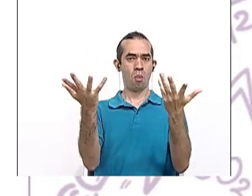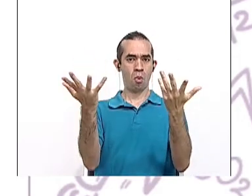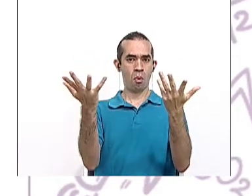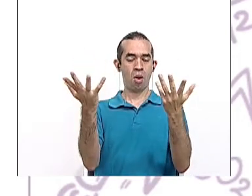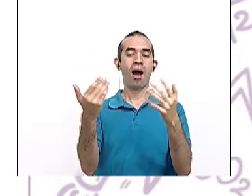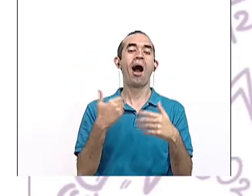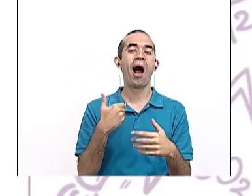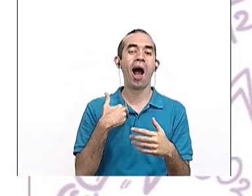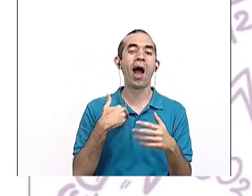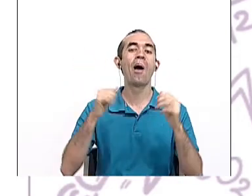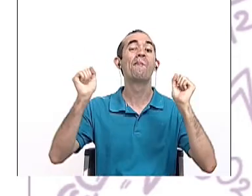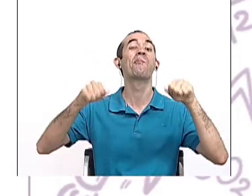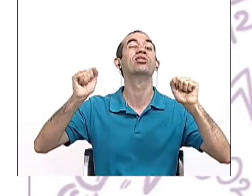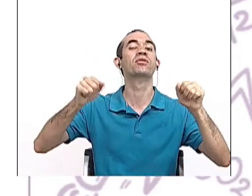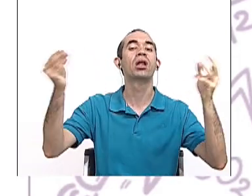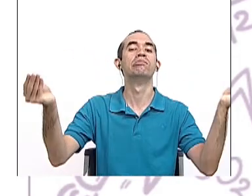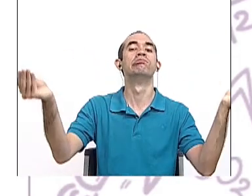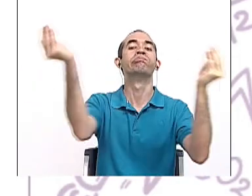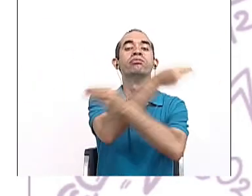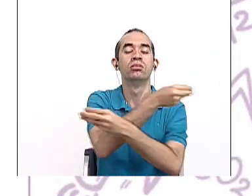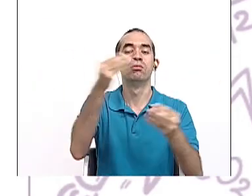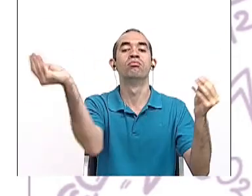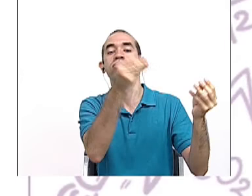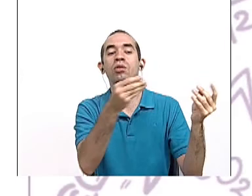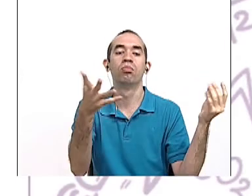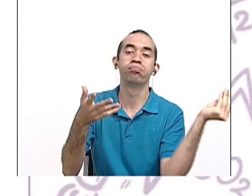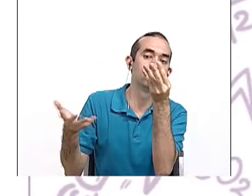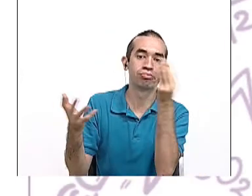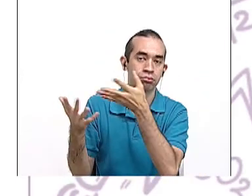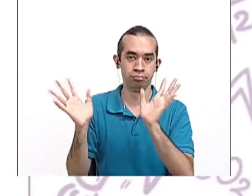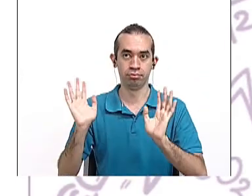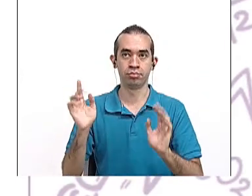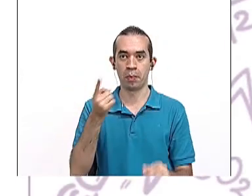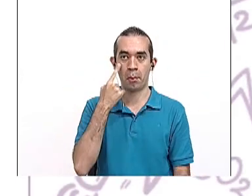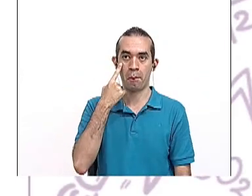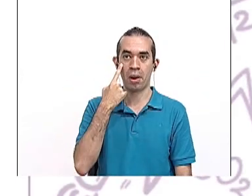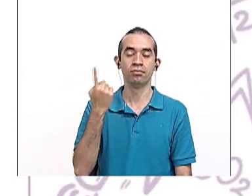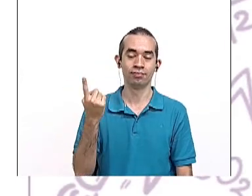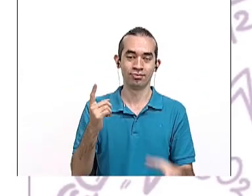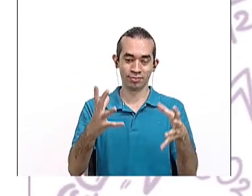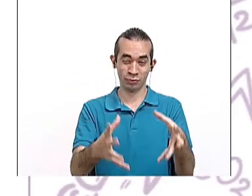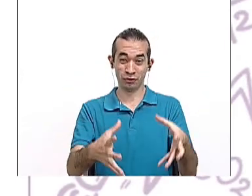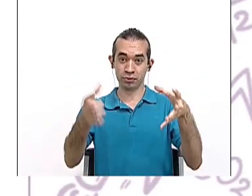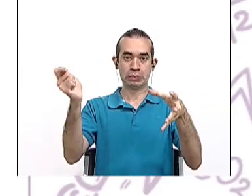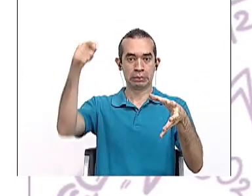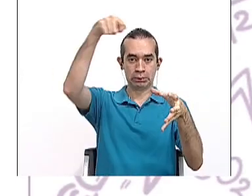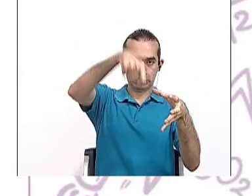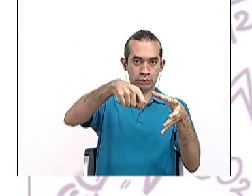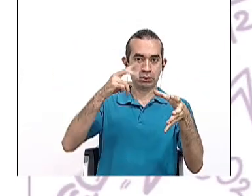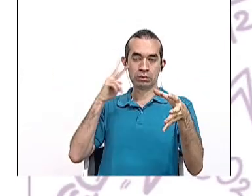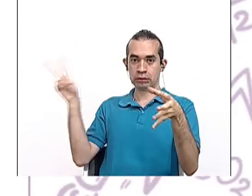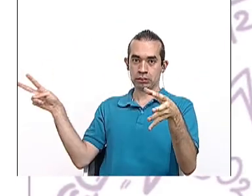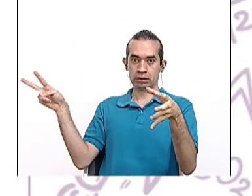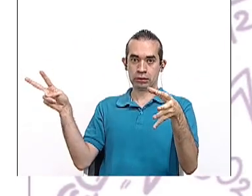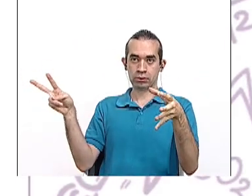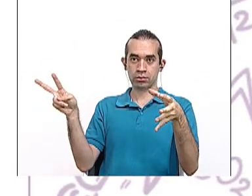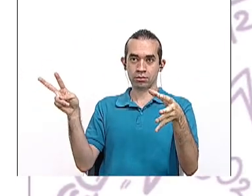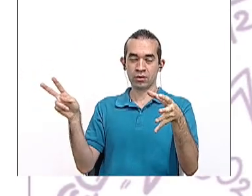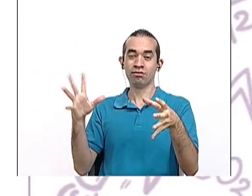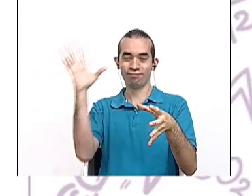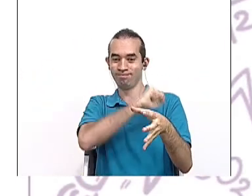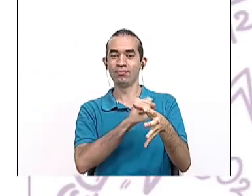voltaje. Para ello vamos a meter una de las paletas aquí y tenemos un voltaje de